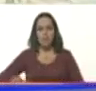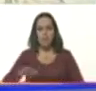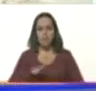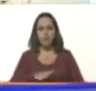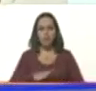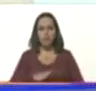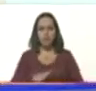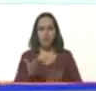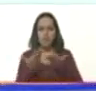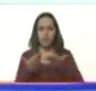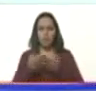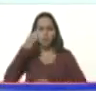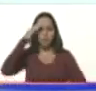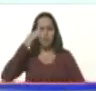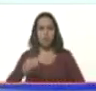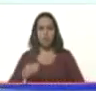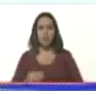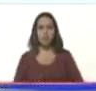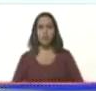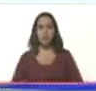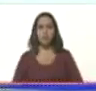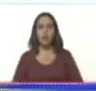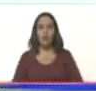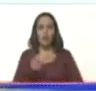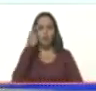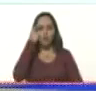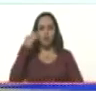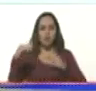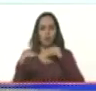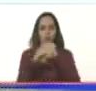militares, un día como hoy,